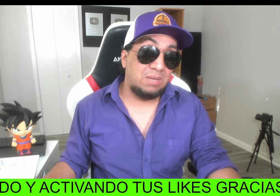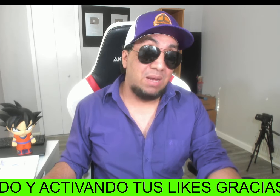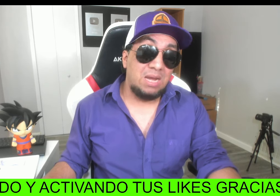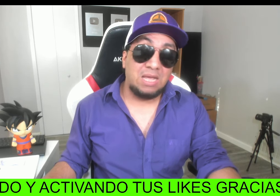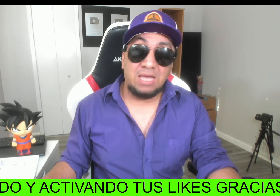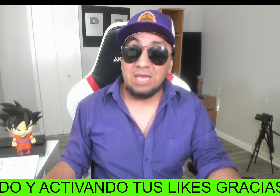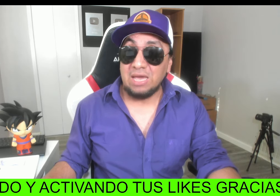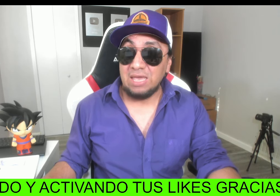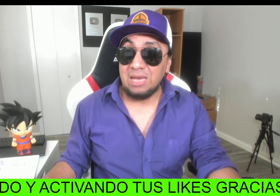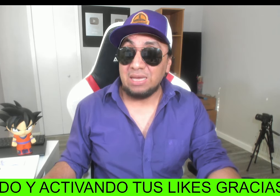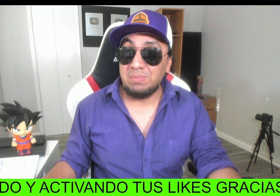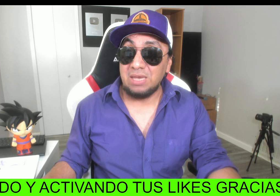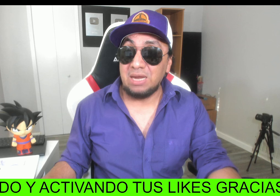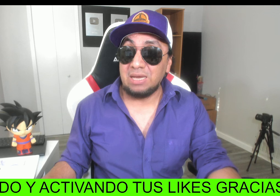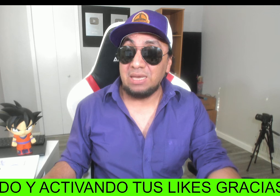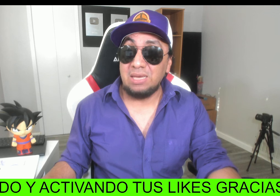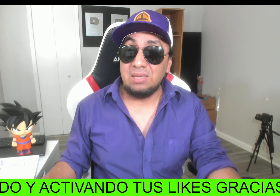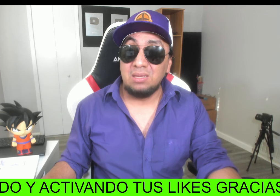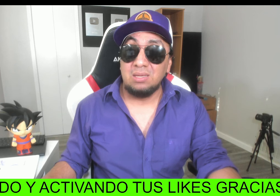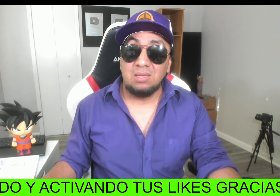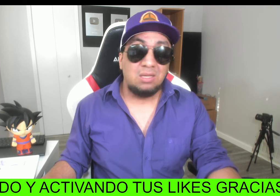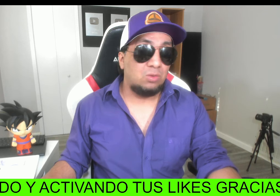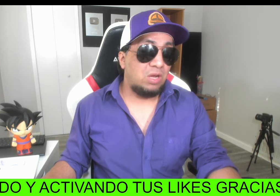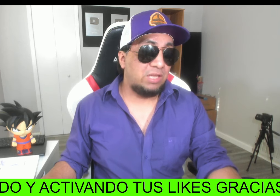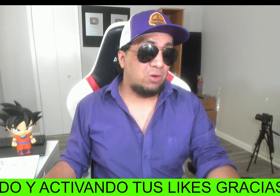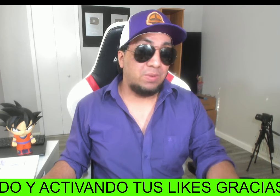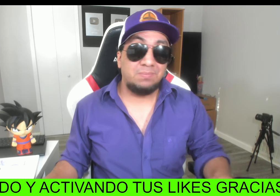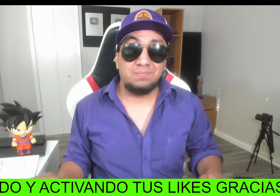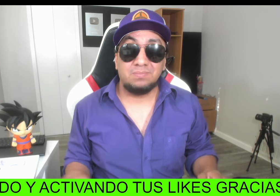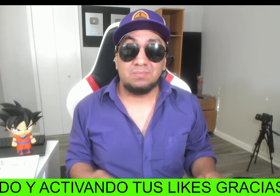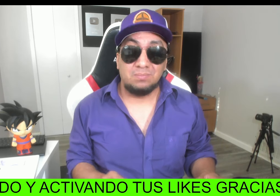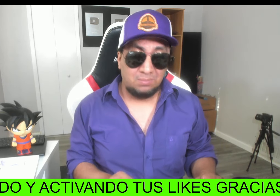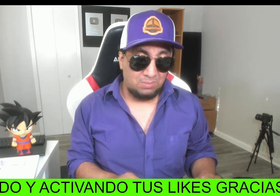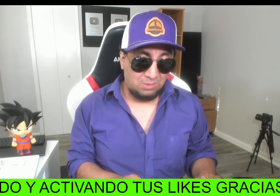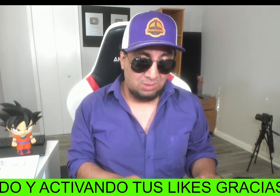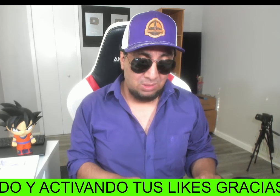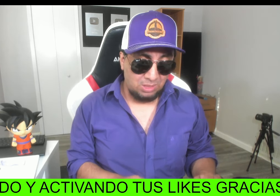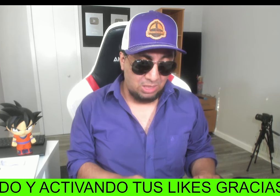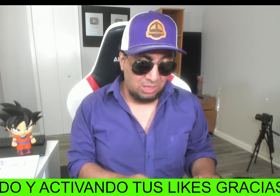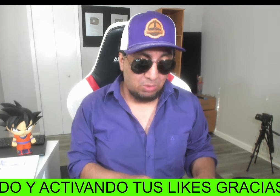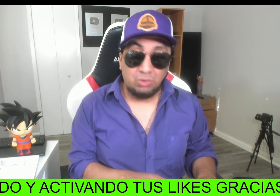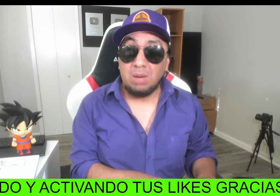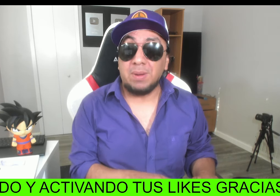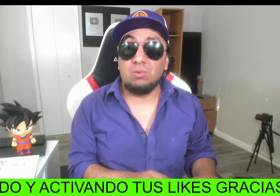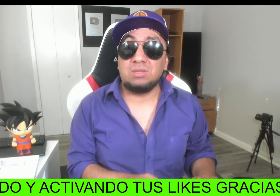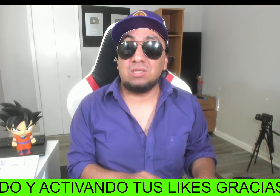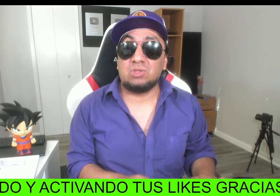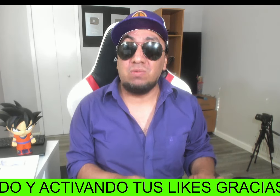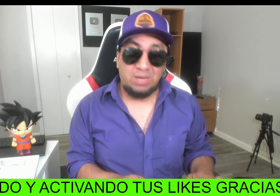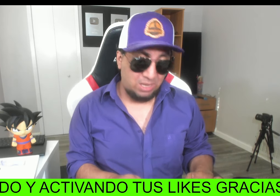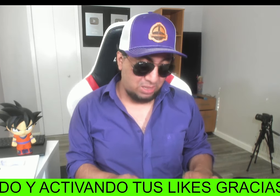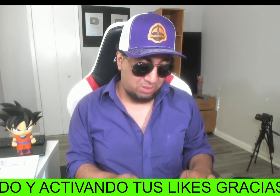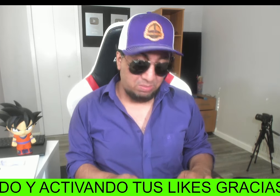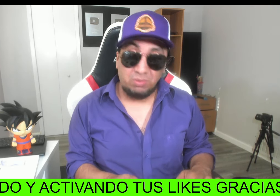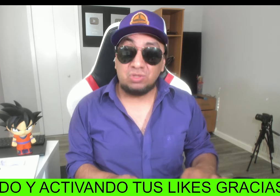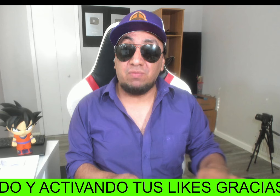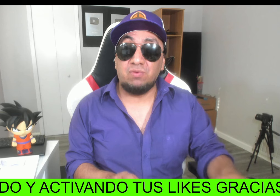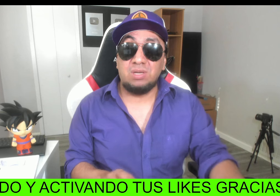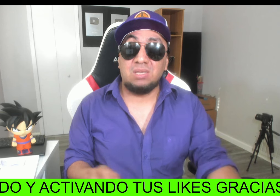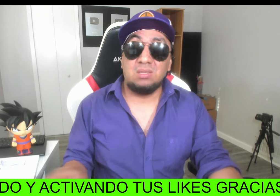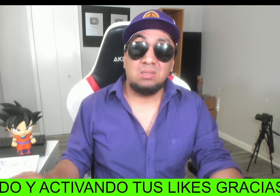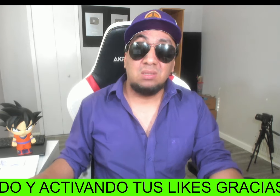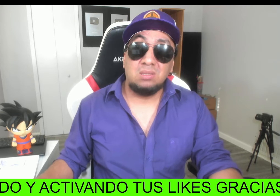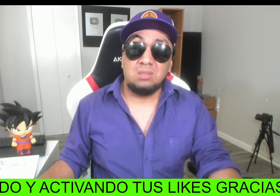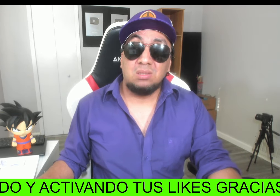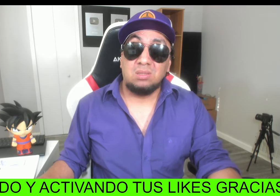eso no se vale, que aquí, que allá, que mañana aquí, no les digo pues. Y cuando le preguntan sobre Mauricio